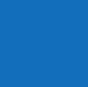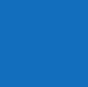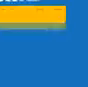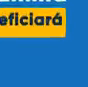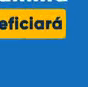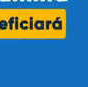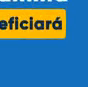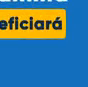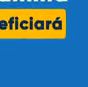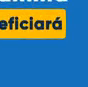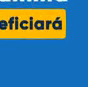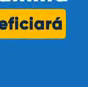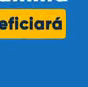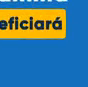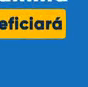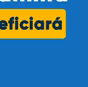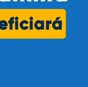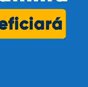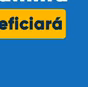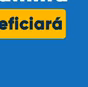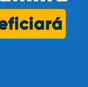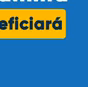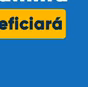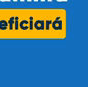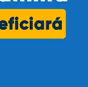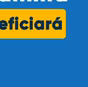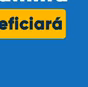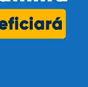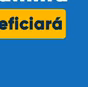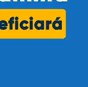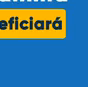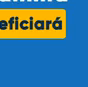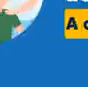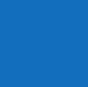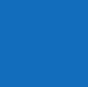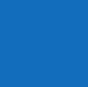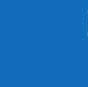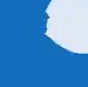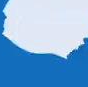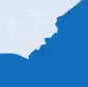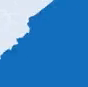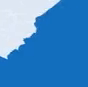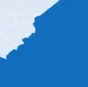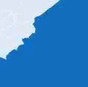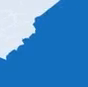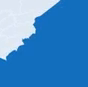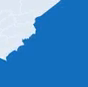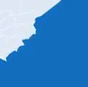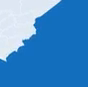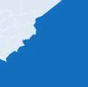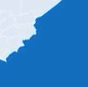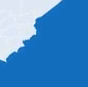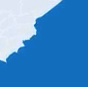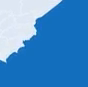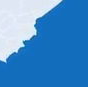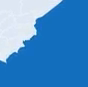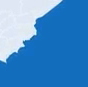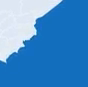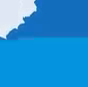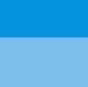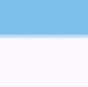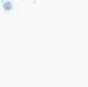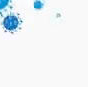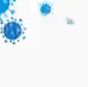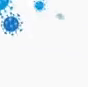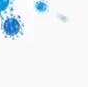y todo lo que debes saber del bono familia a quienes beneficiará se estarán priorizando a todas aquellas personas que